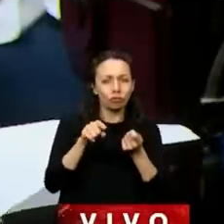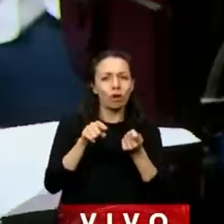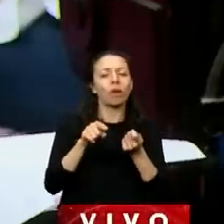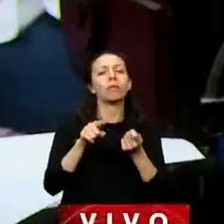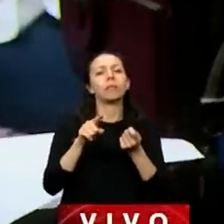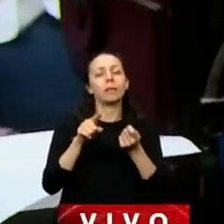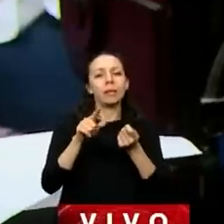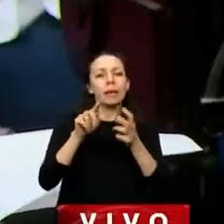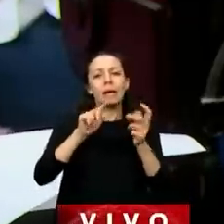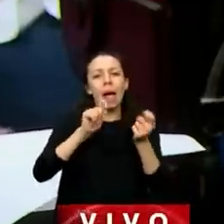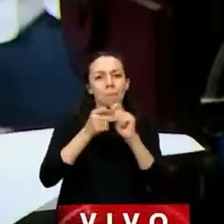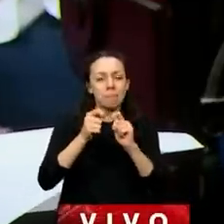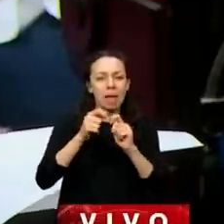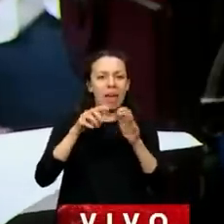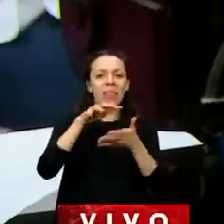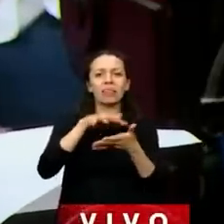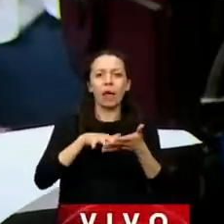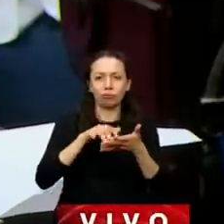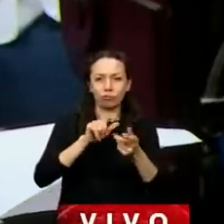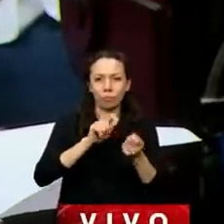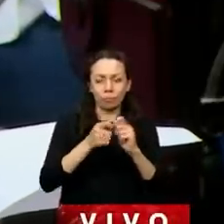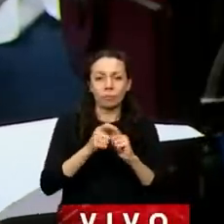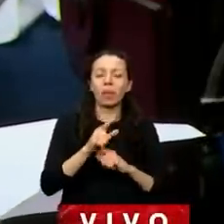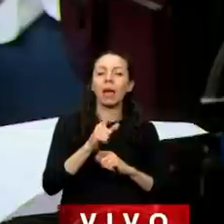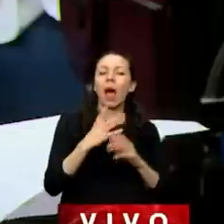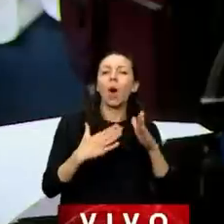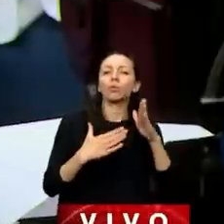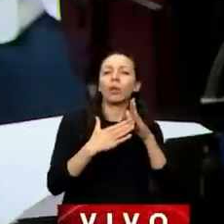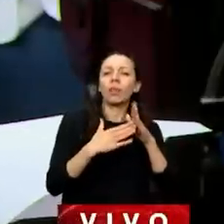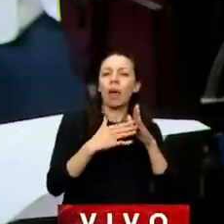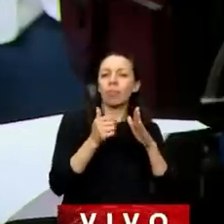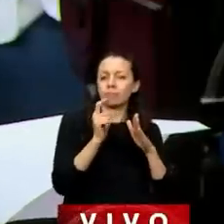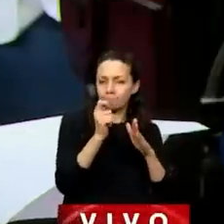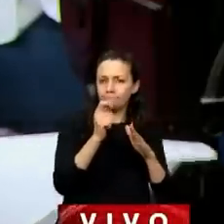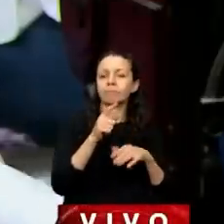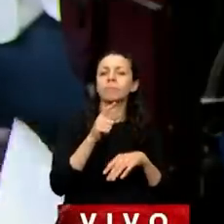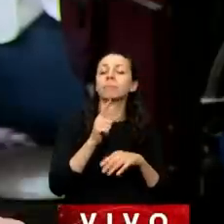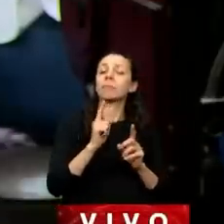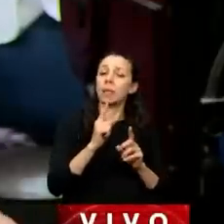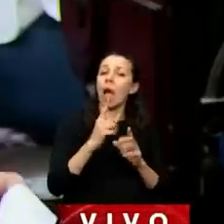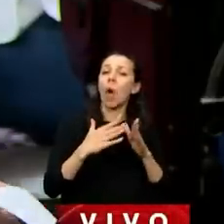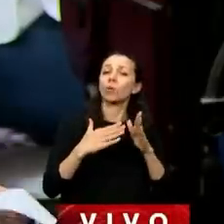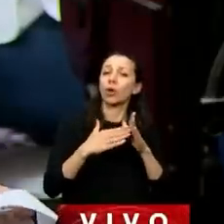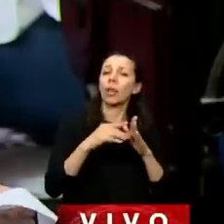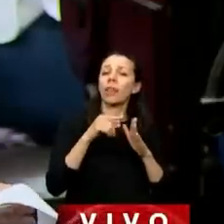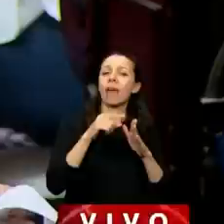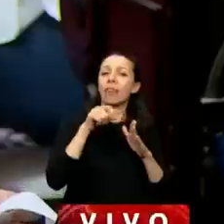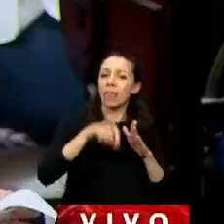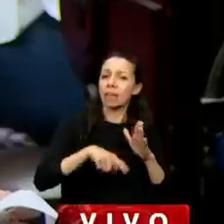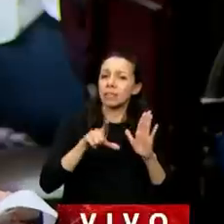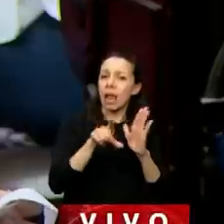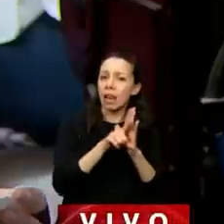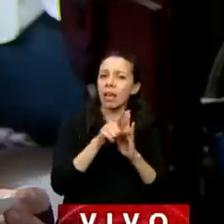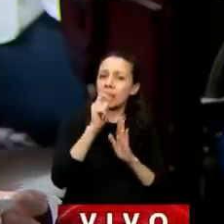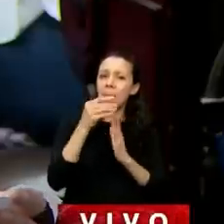queda con este texto. Autoridad de aplicación. La autoridad de aplicación de la presente ley